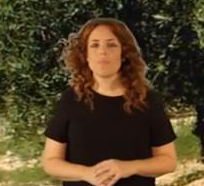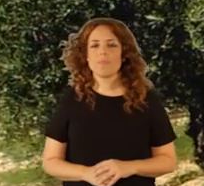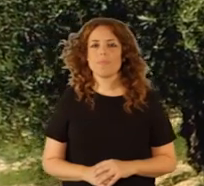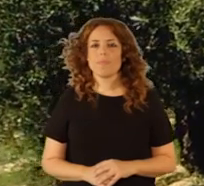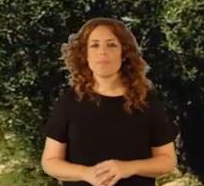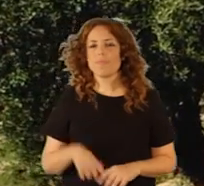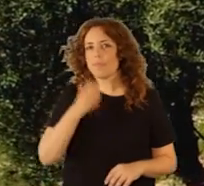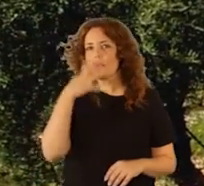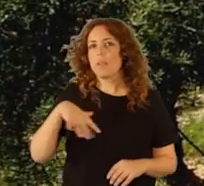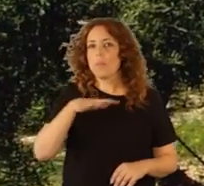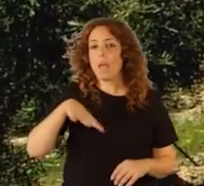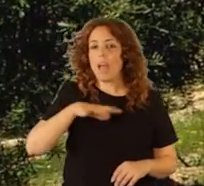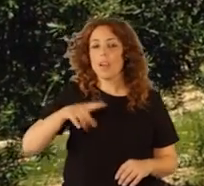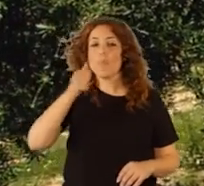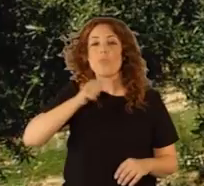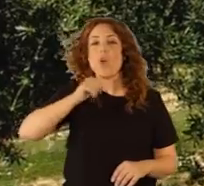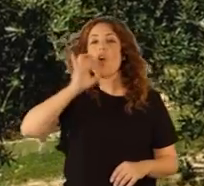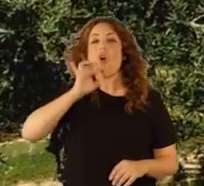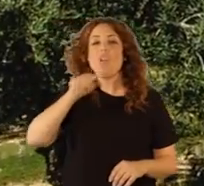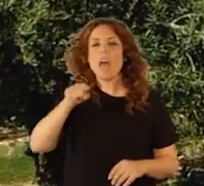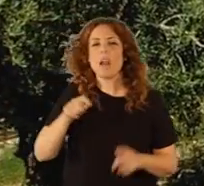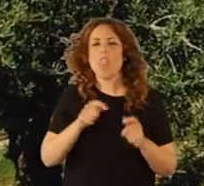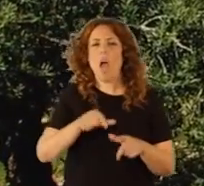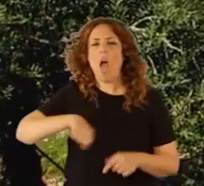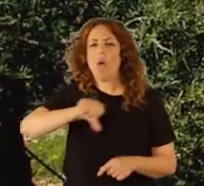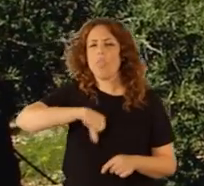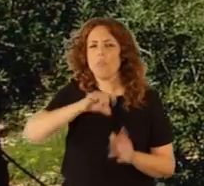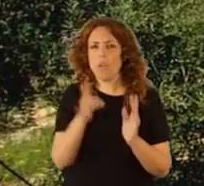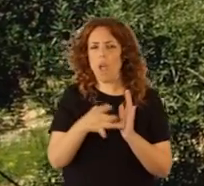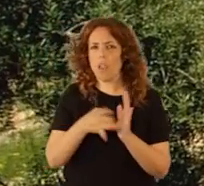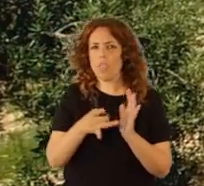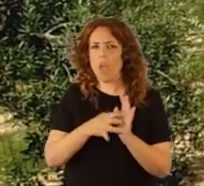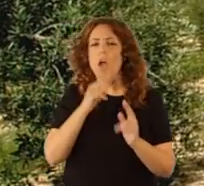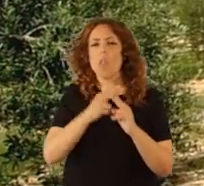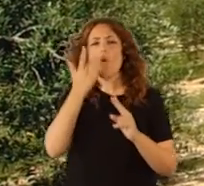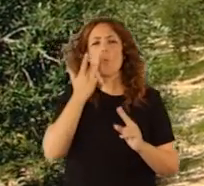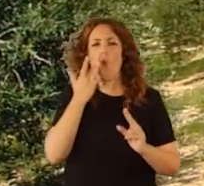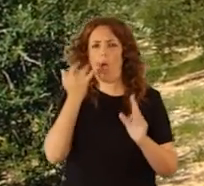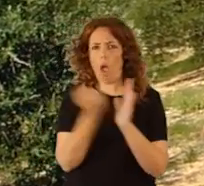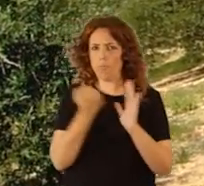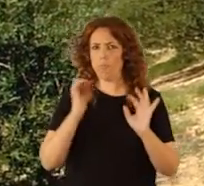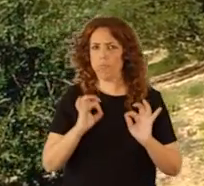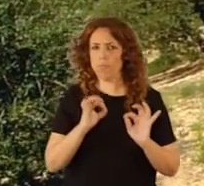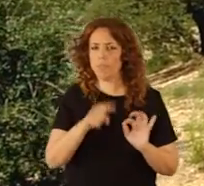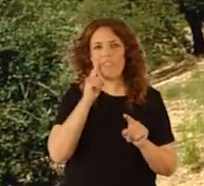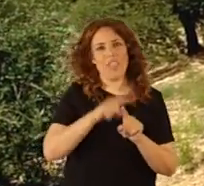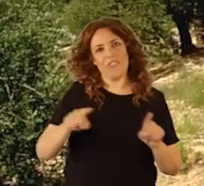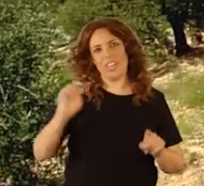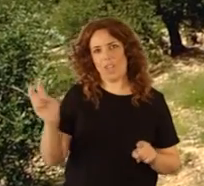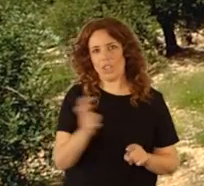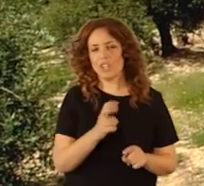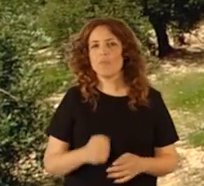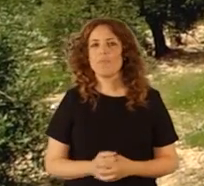roquedales en el parque los Olivares producen un aceite de Gran calidad y bajo la denominación de origen que lo diferencia